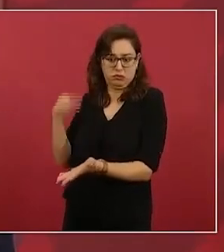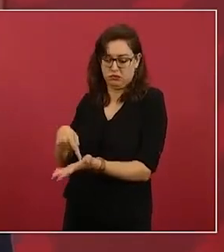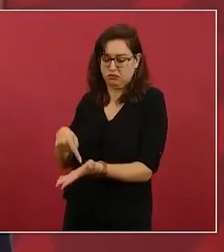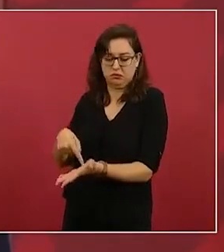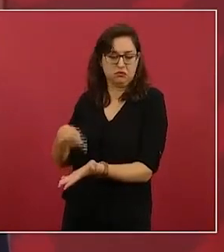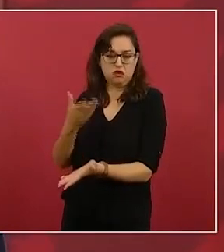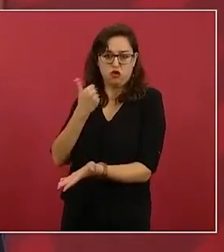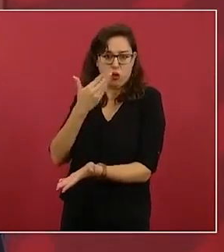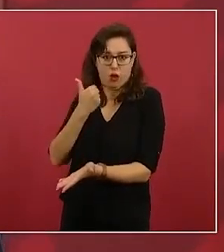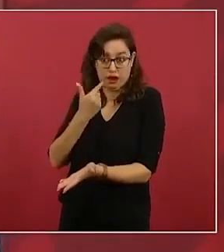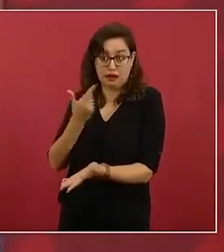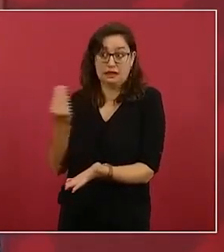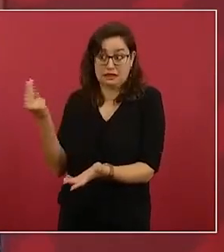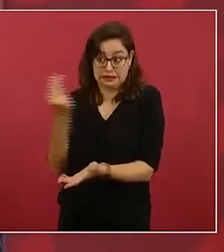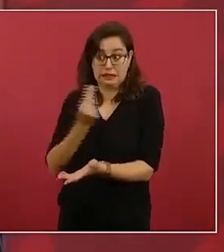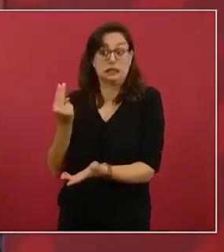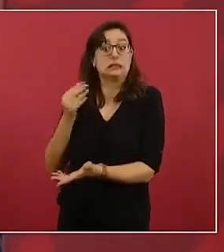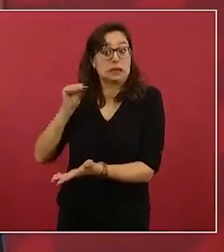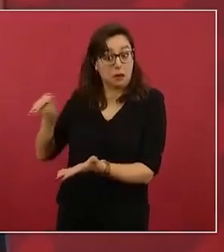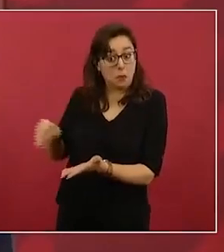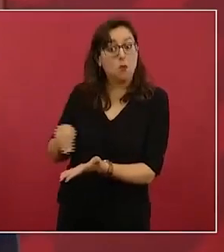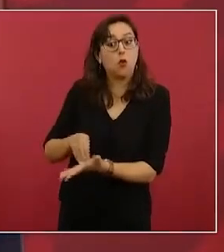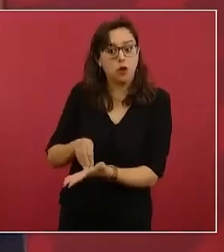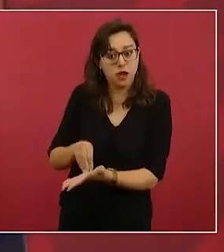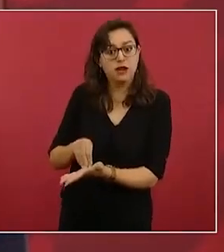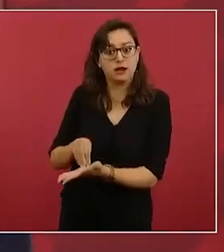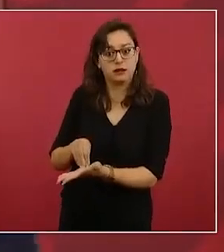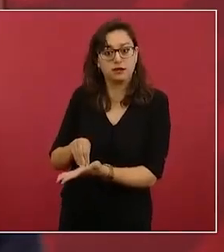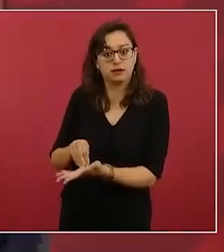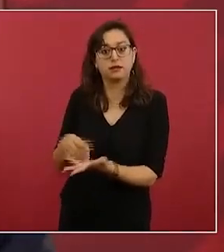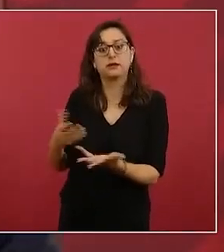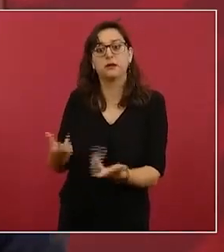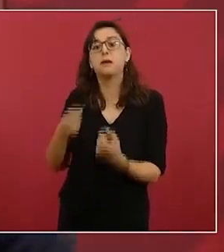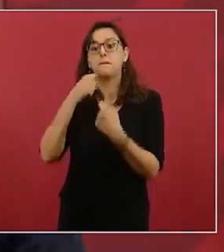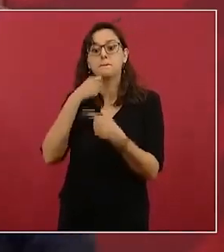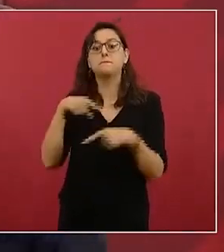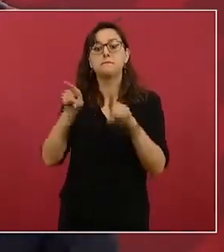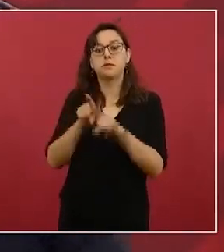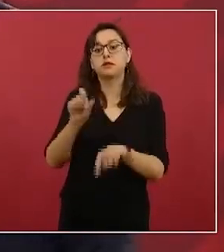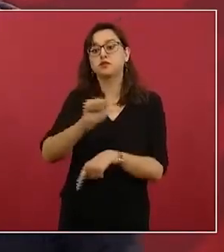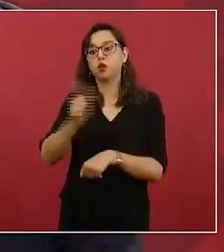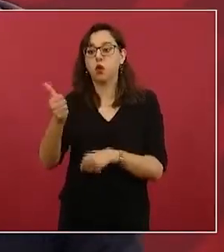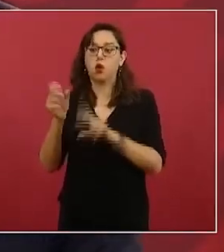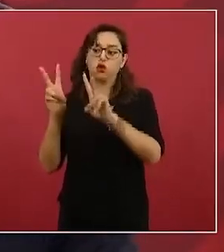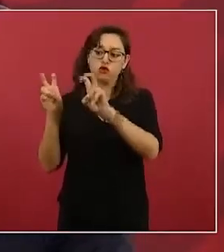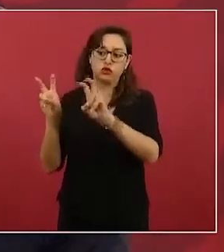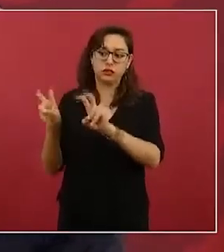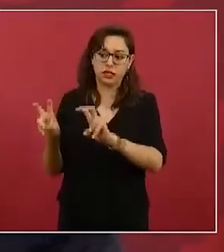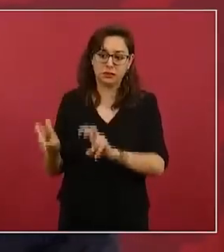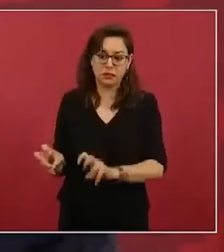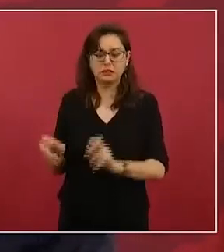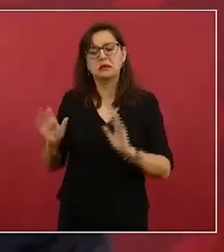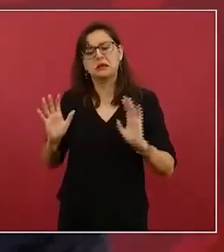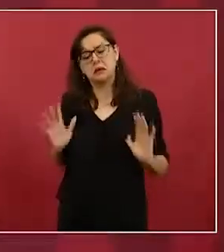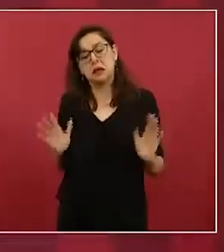y otros temas. Desde luego, sí sería un avance,